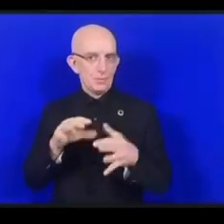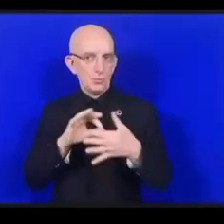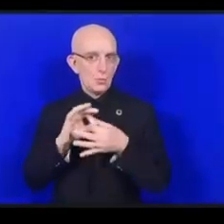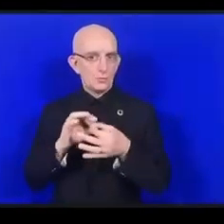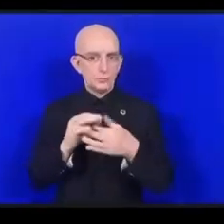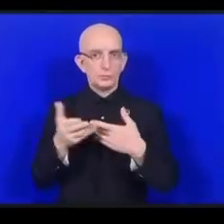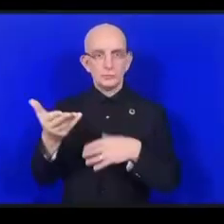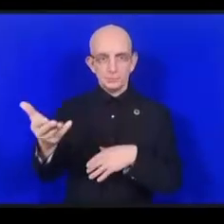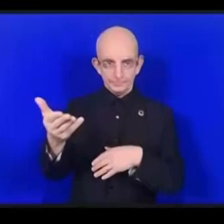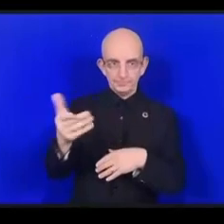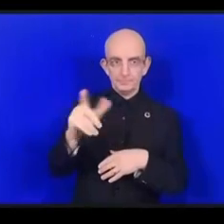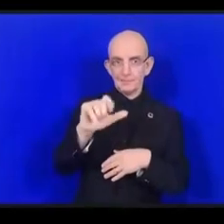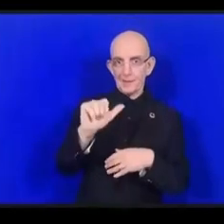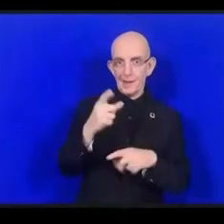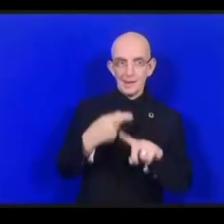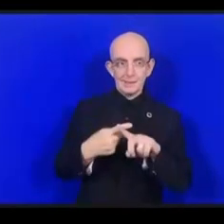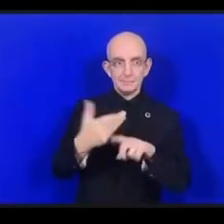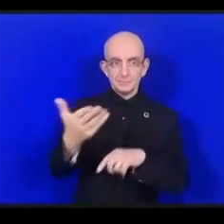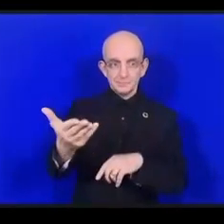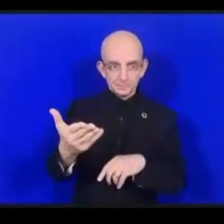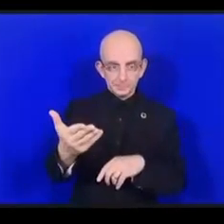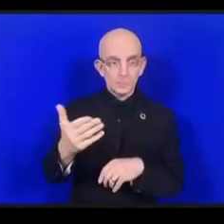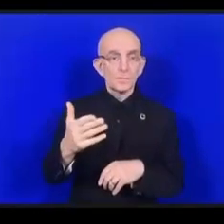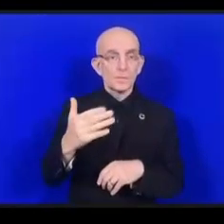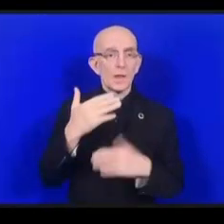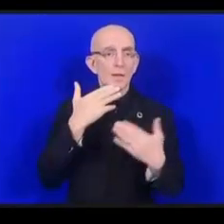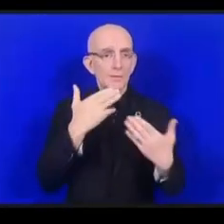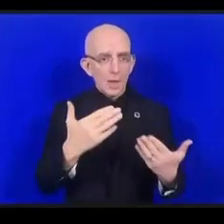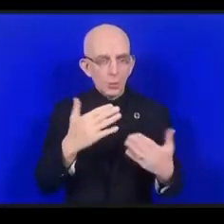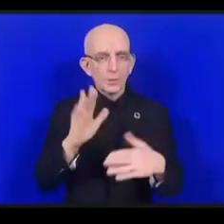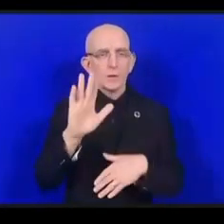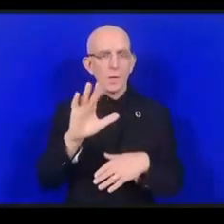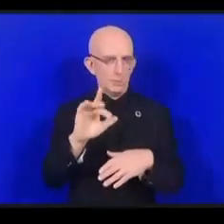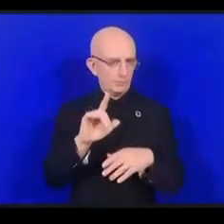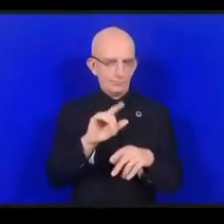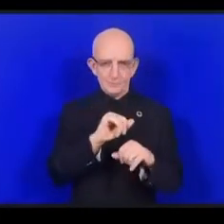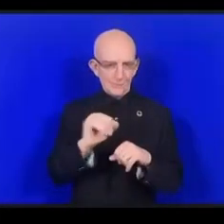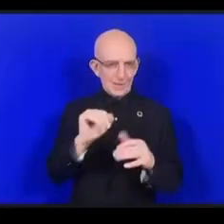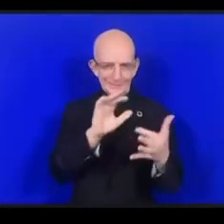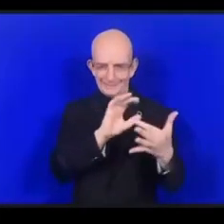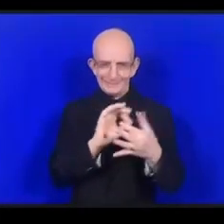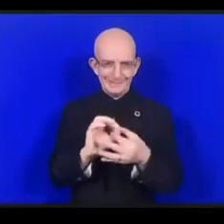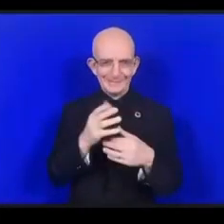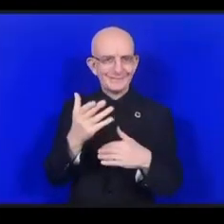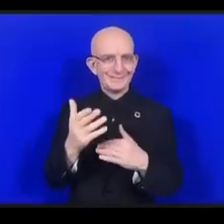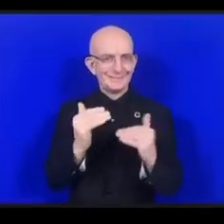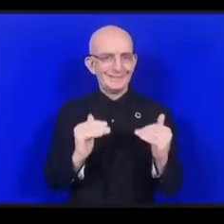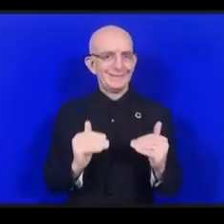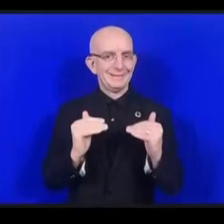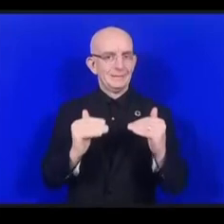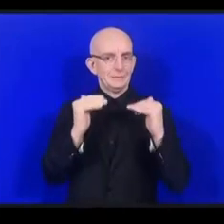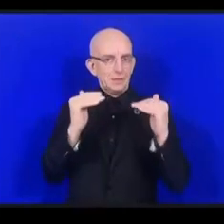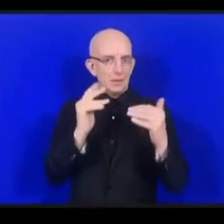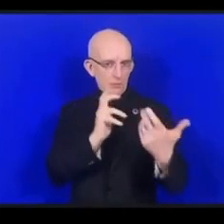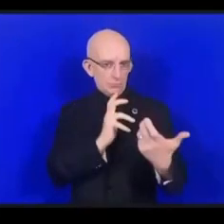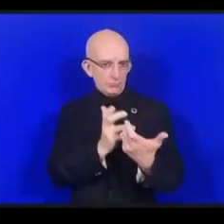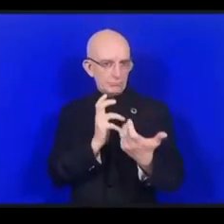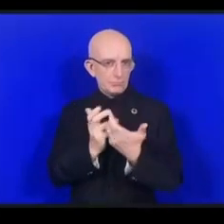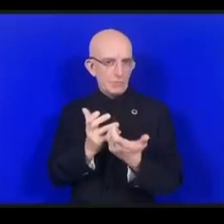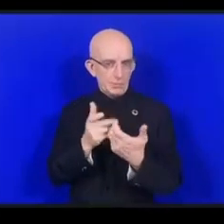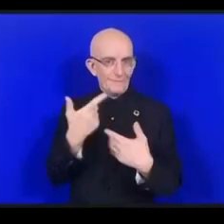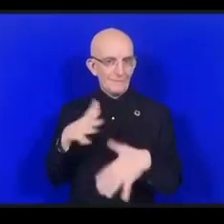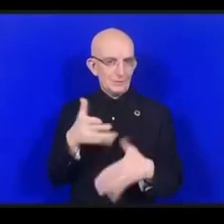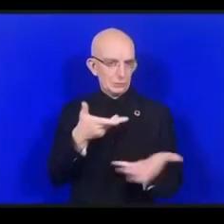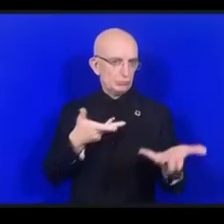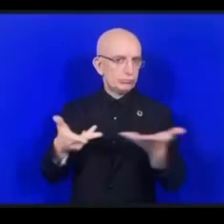la cuestión sobre normas complementando lo que ya dicho al ir pasando las cosas al interés de las cosas o objetos la cuestión